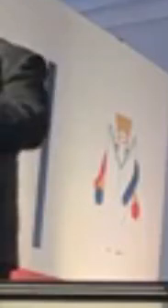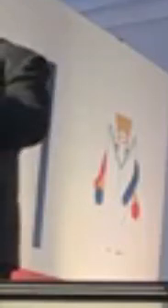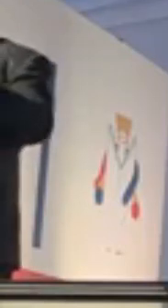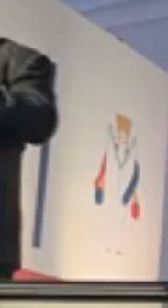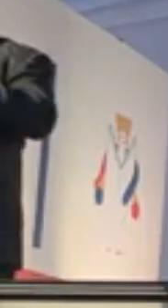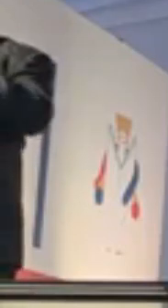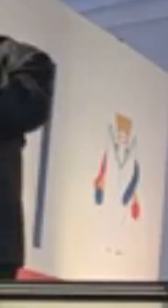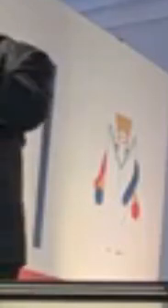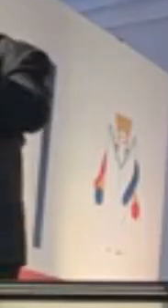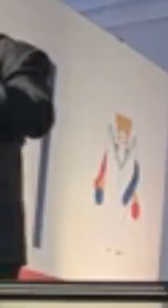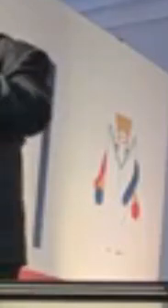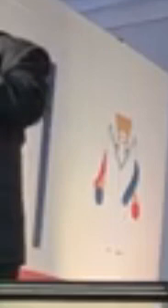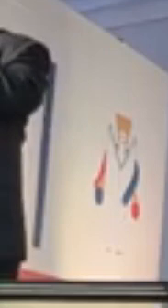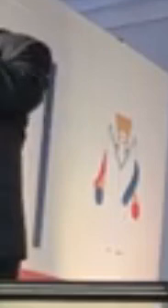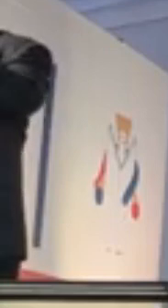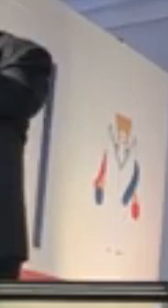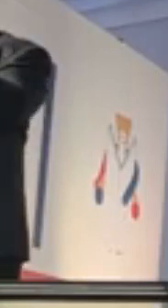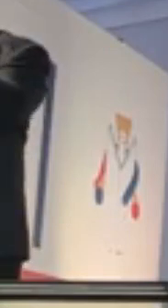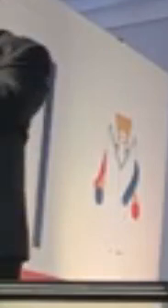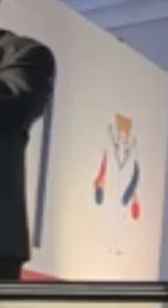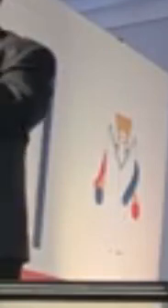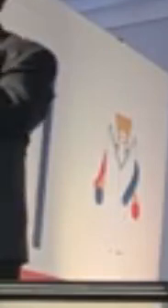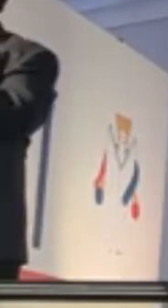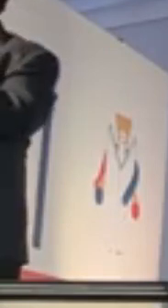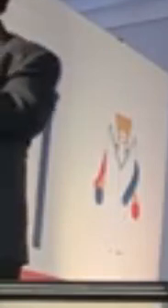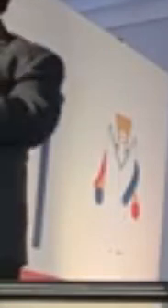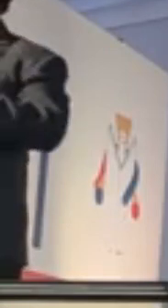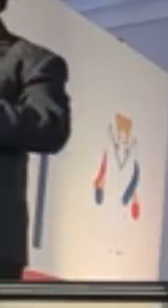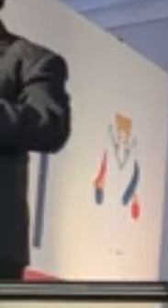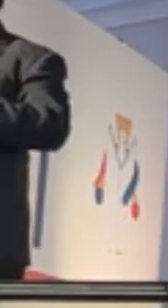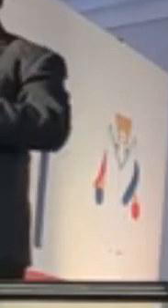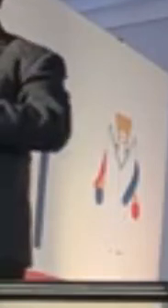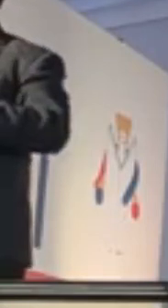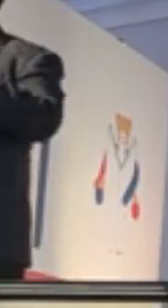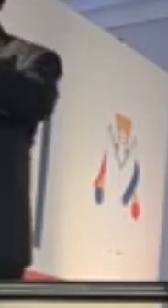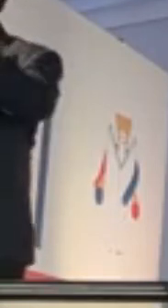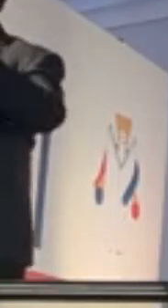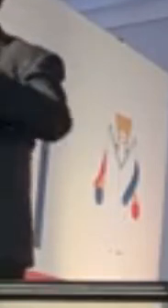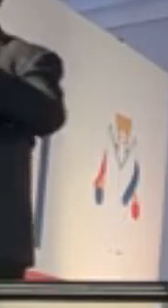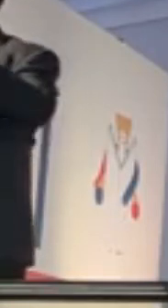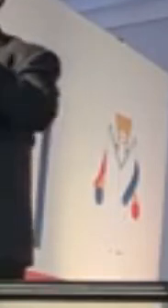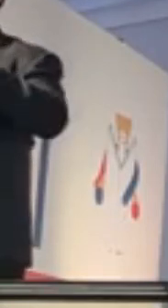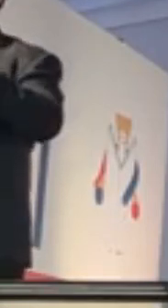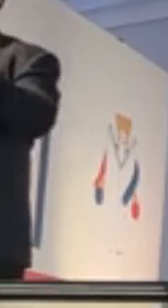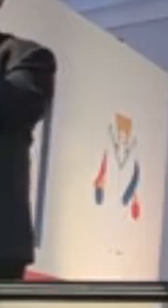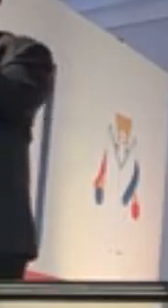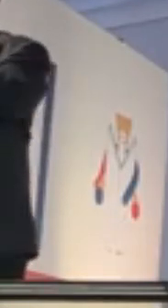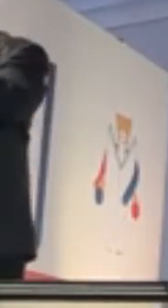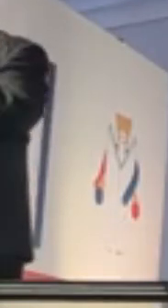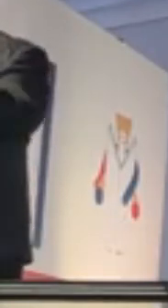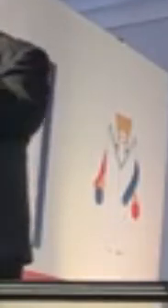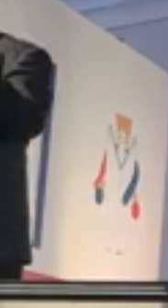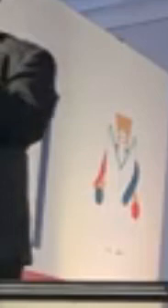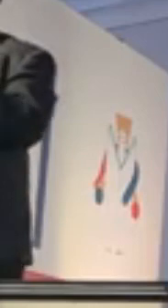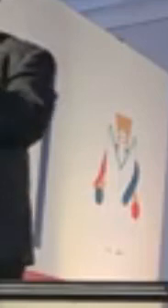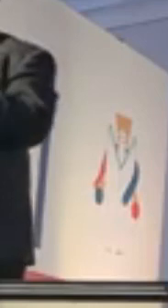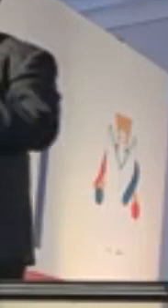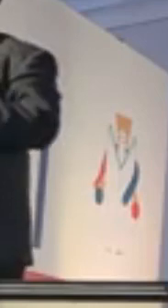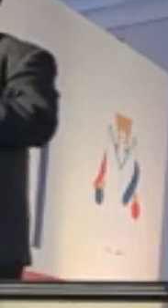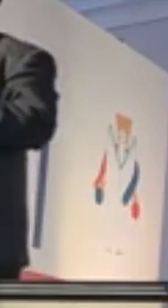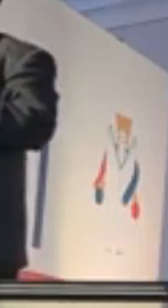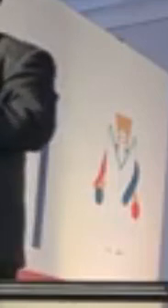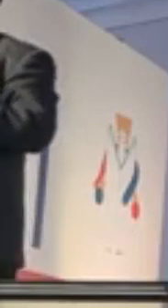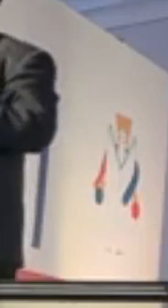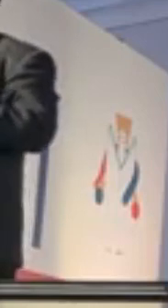controlar todos los elementos que están dentro de un Estado, desarticular esas burocracias, desarticular esos